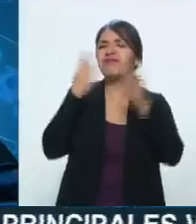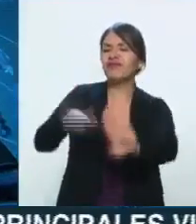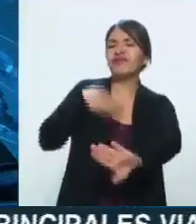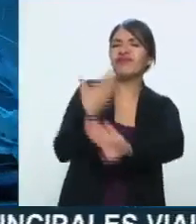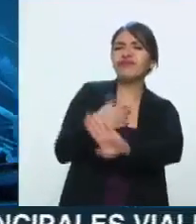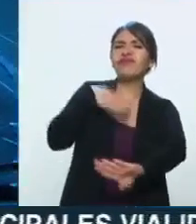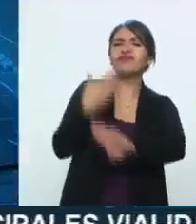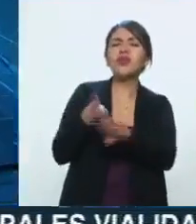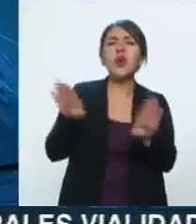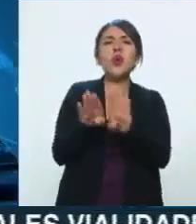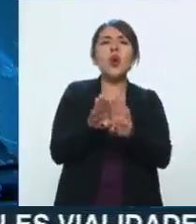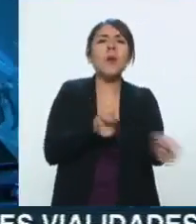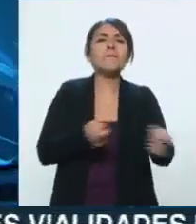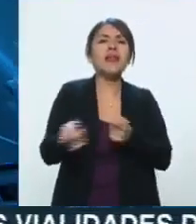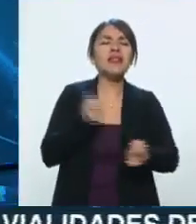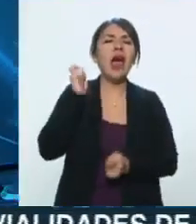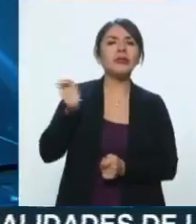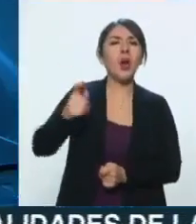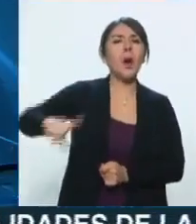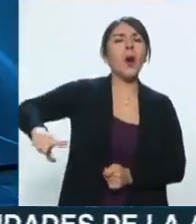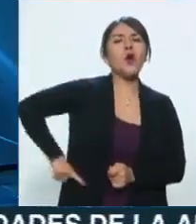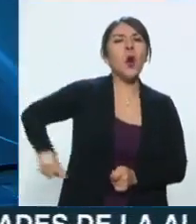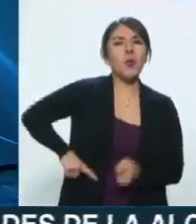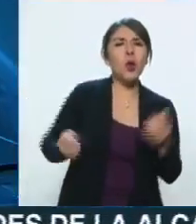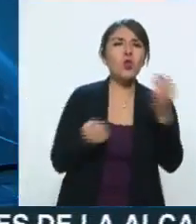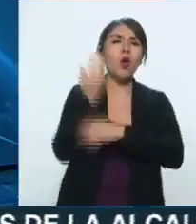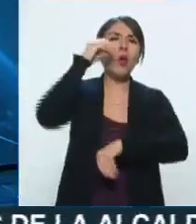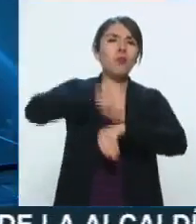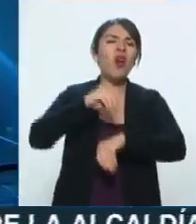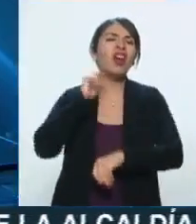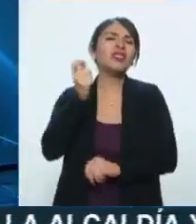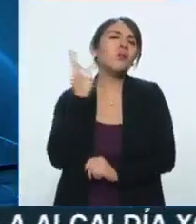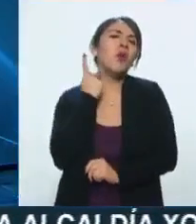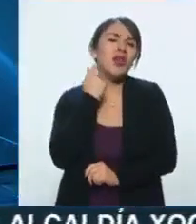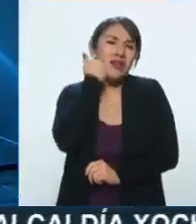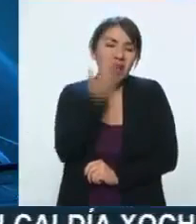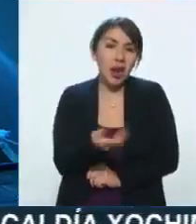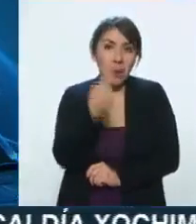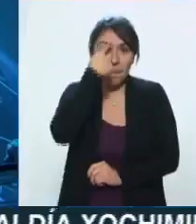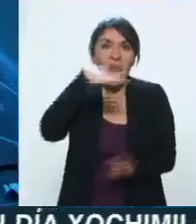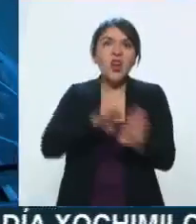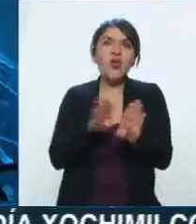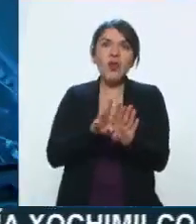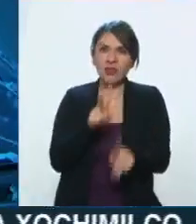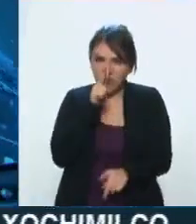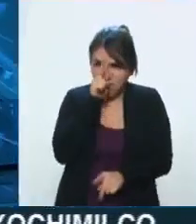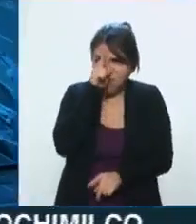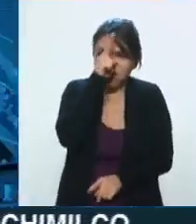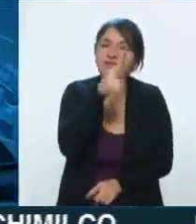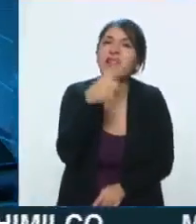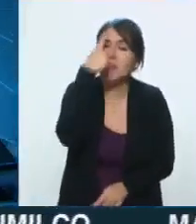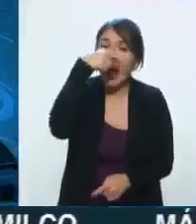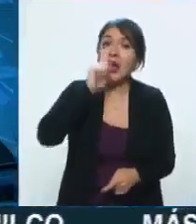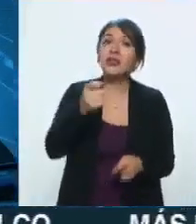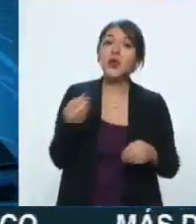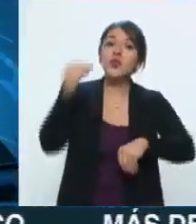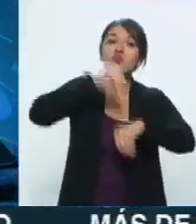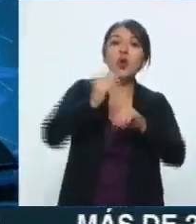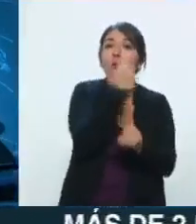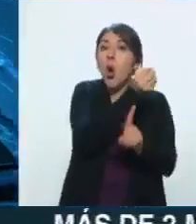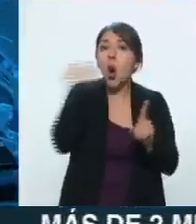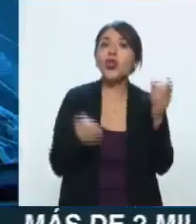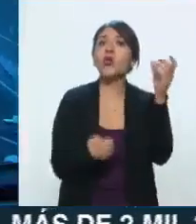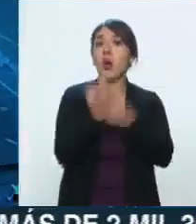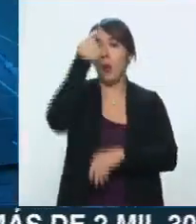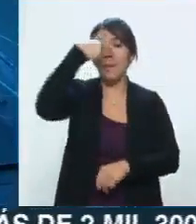medidas y las políticas del gobierno actual. Esto pues en una revancha a que se está poniendo orden en la